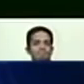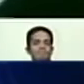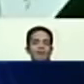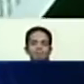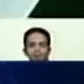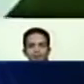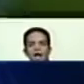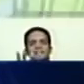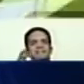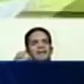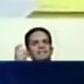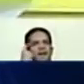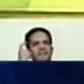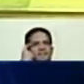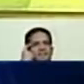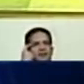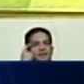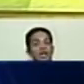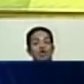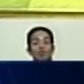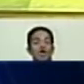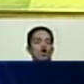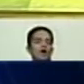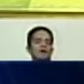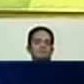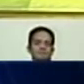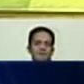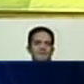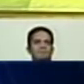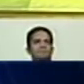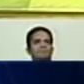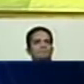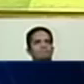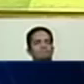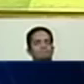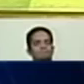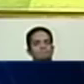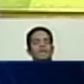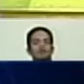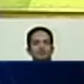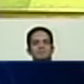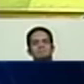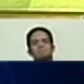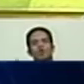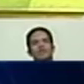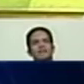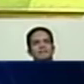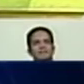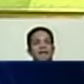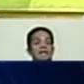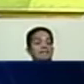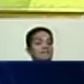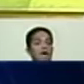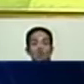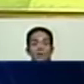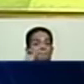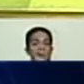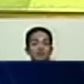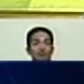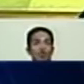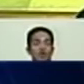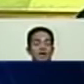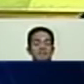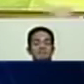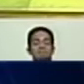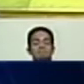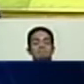días. Y luego el cierre formal de estas notas. Es importante que sepan, no hay ya personal diplomático de Venezuela en los